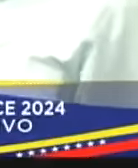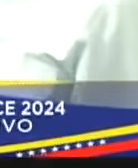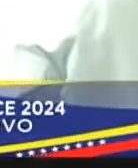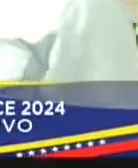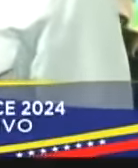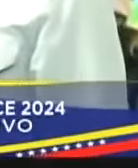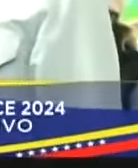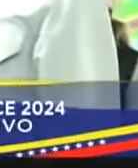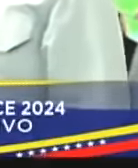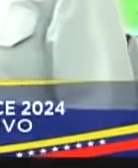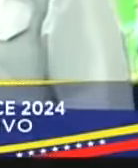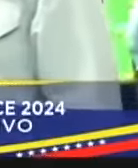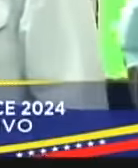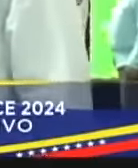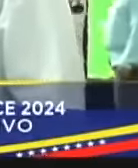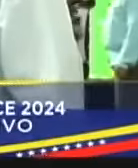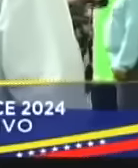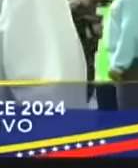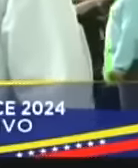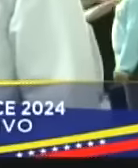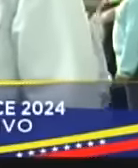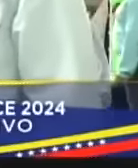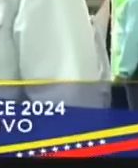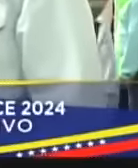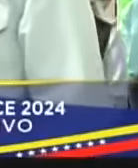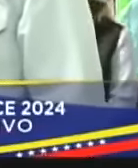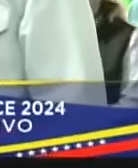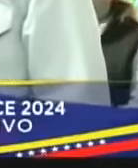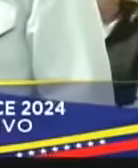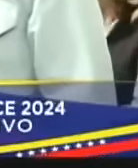caminos, piedra su sueño será.